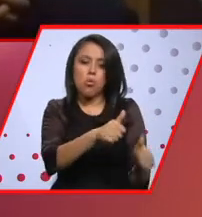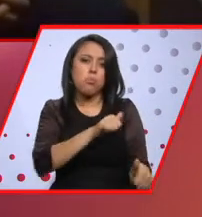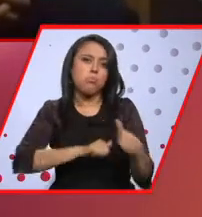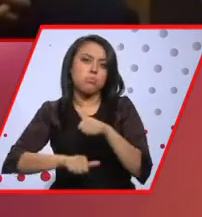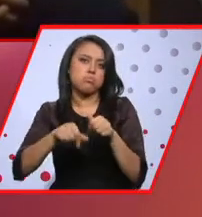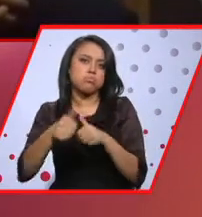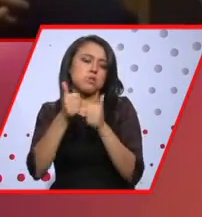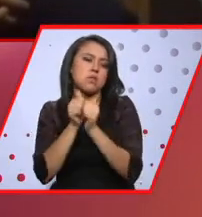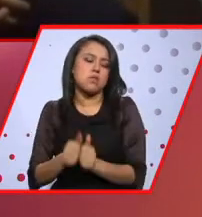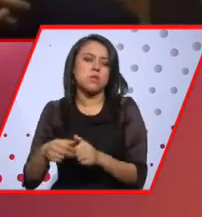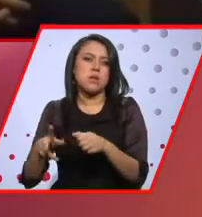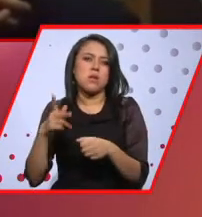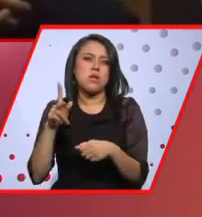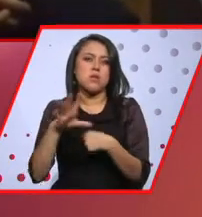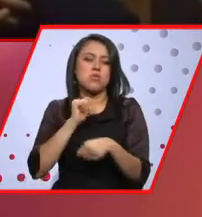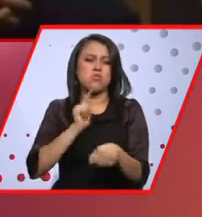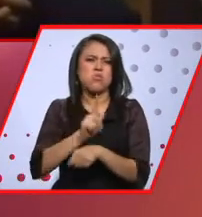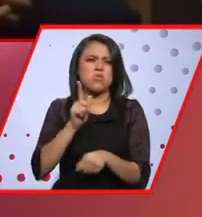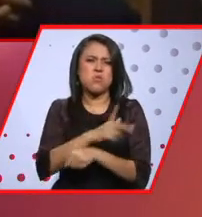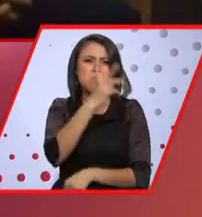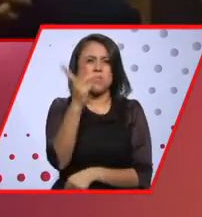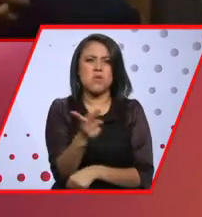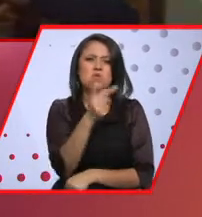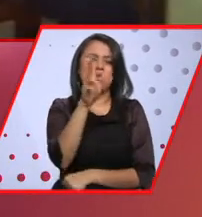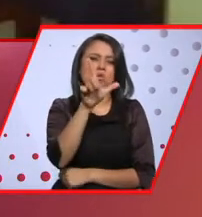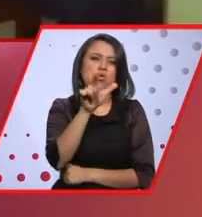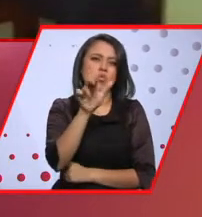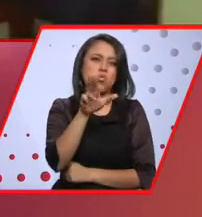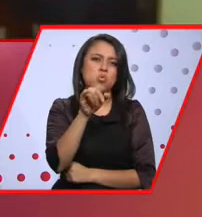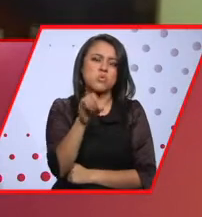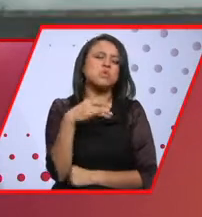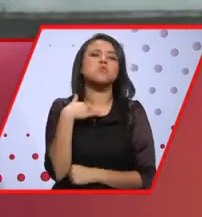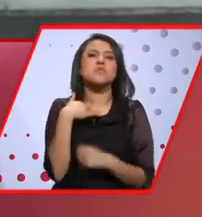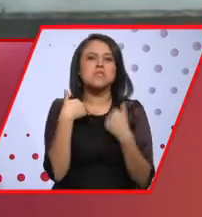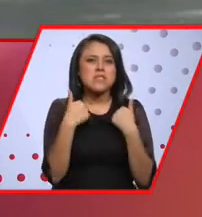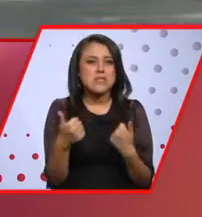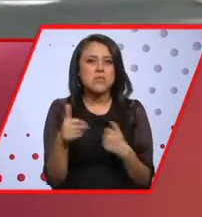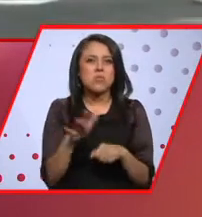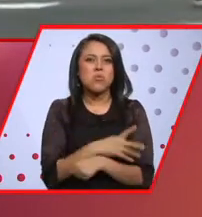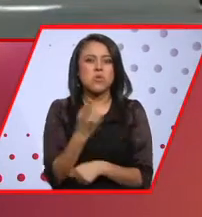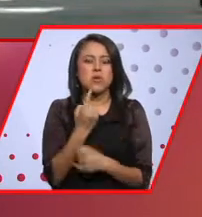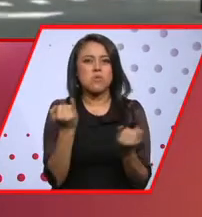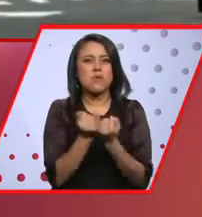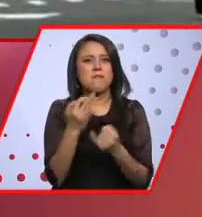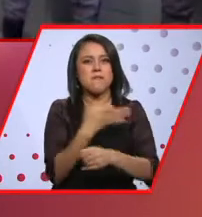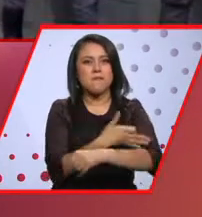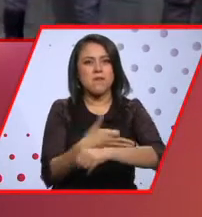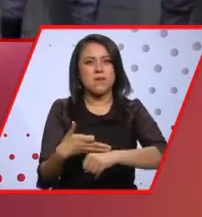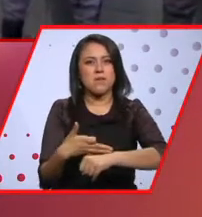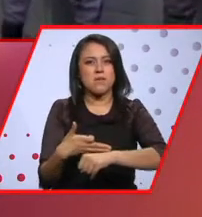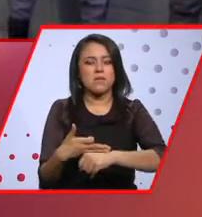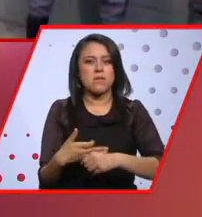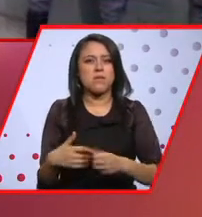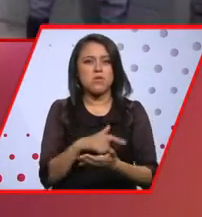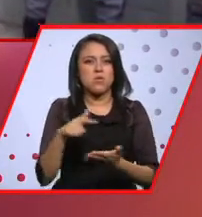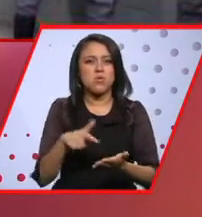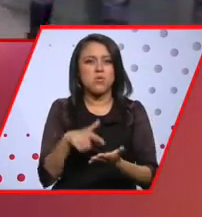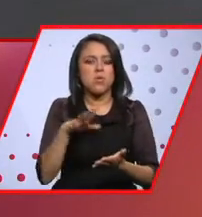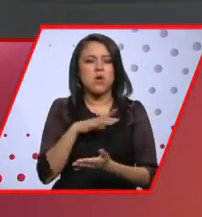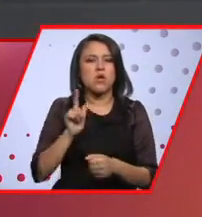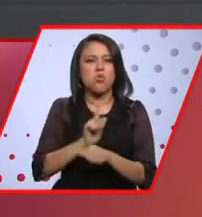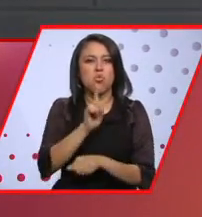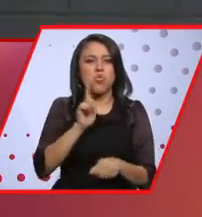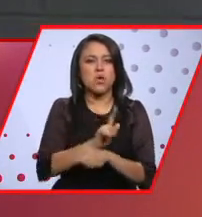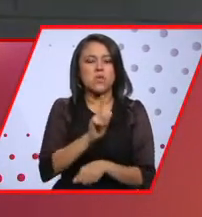la documentación, Jorge. Oye, una pregunta más, Luis Armando. Tengo entendido que lo detienen junto con la familia en este paradisíaco lugar de